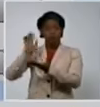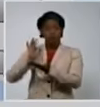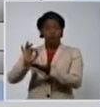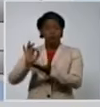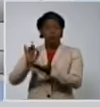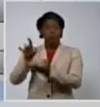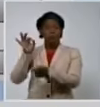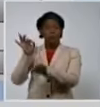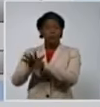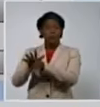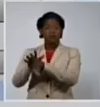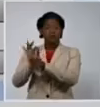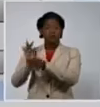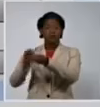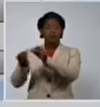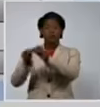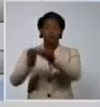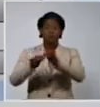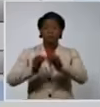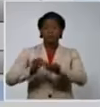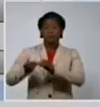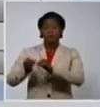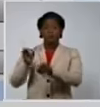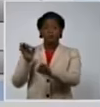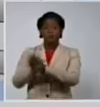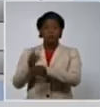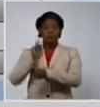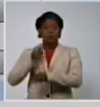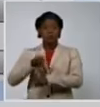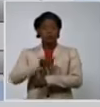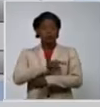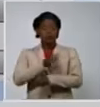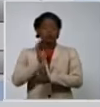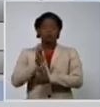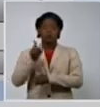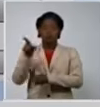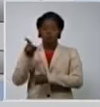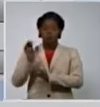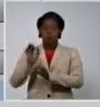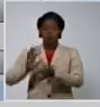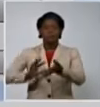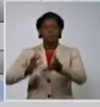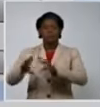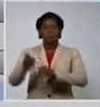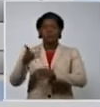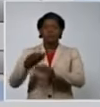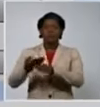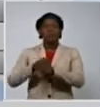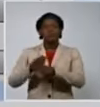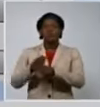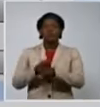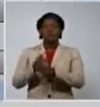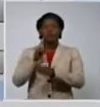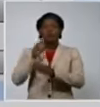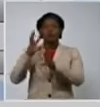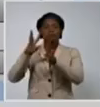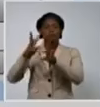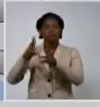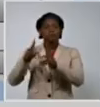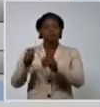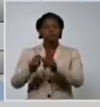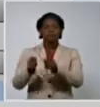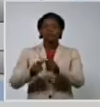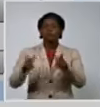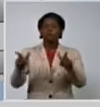transmisión a principios del año pasado. Esto hace que tengamos una cifra muy elevada de casos